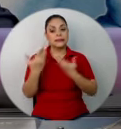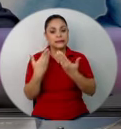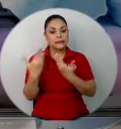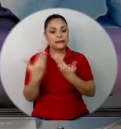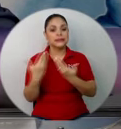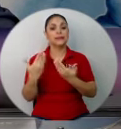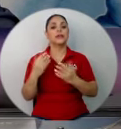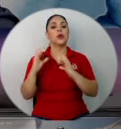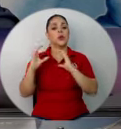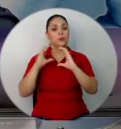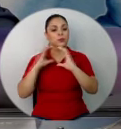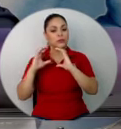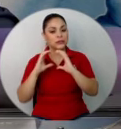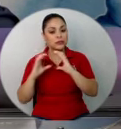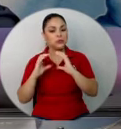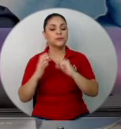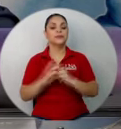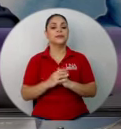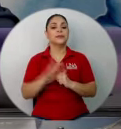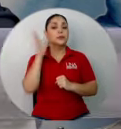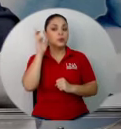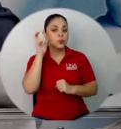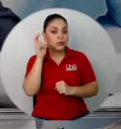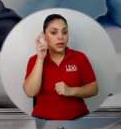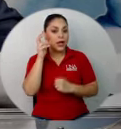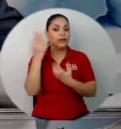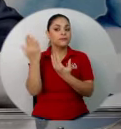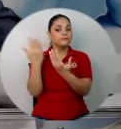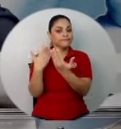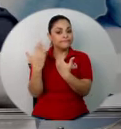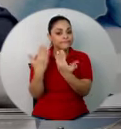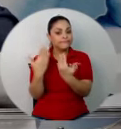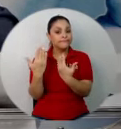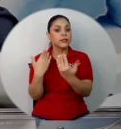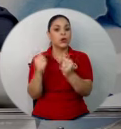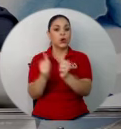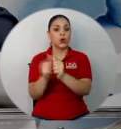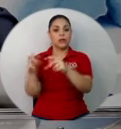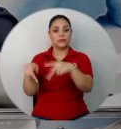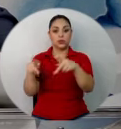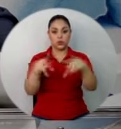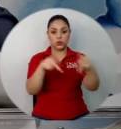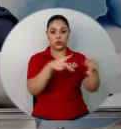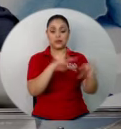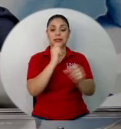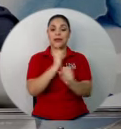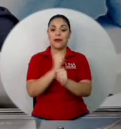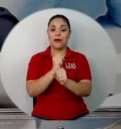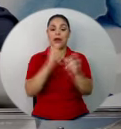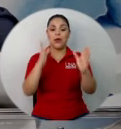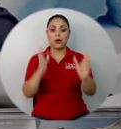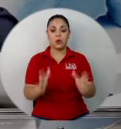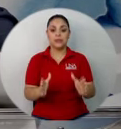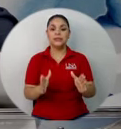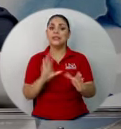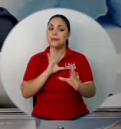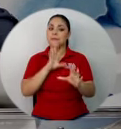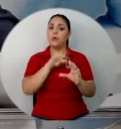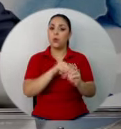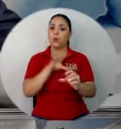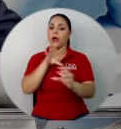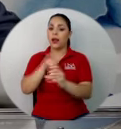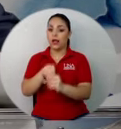tratado, lo que es la parte de la comunicación, la escucha con el personal, llegar